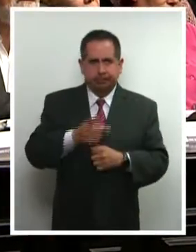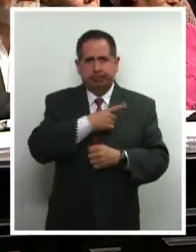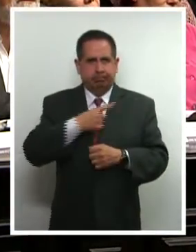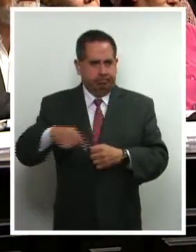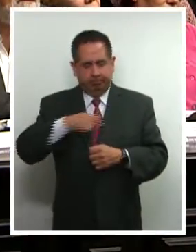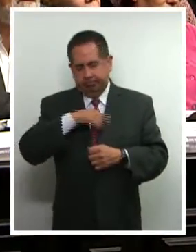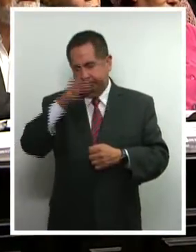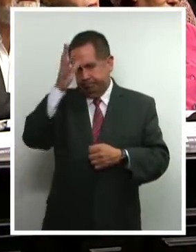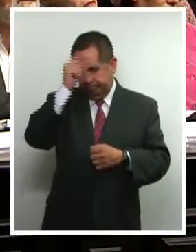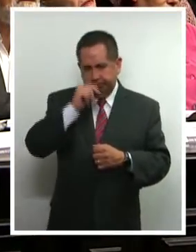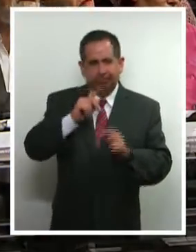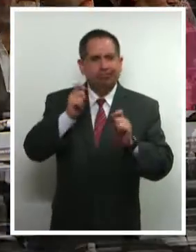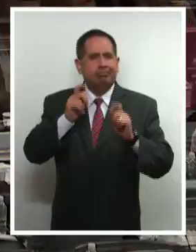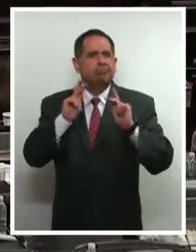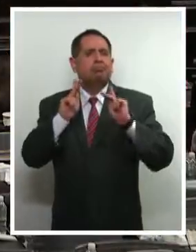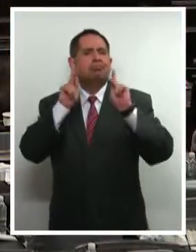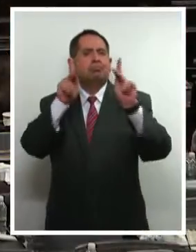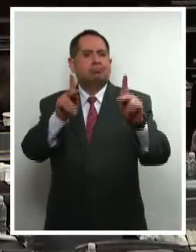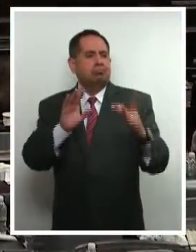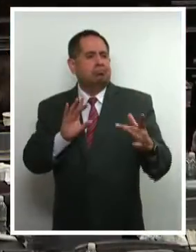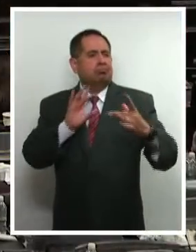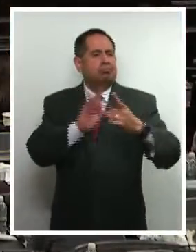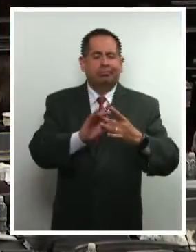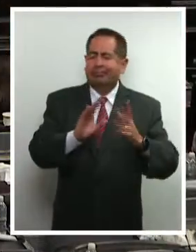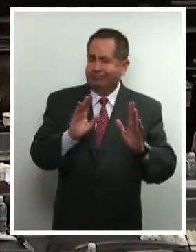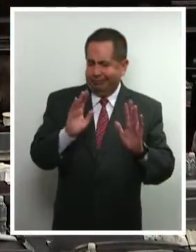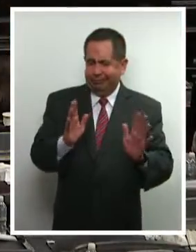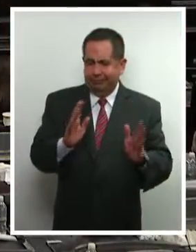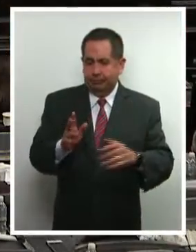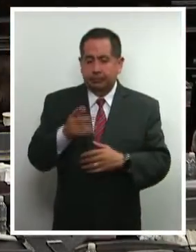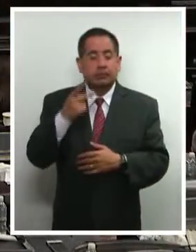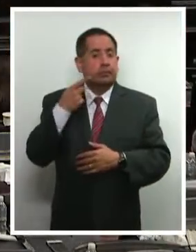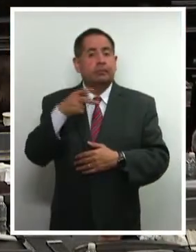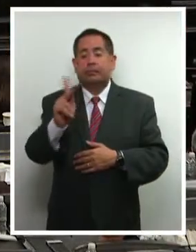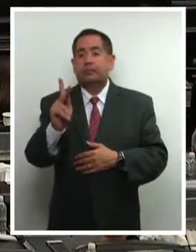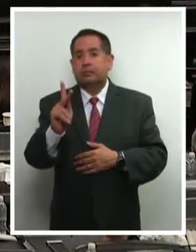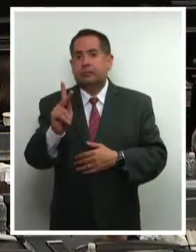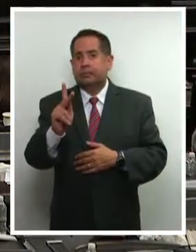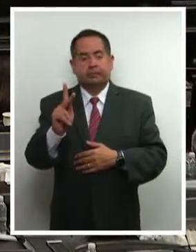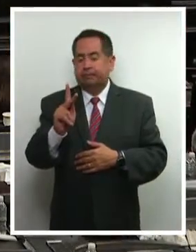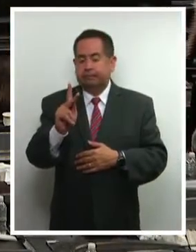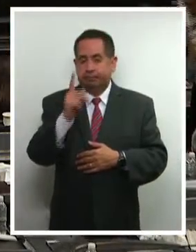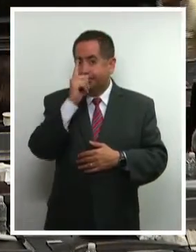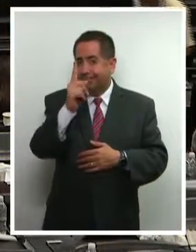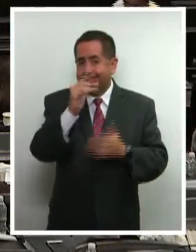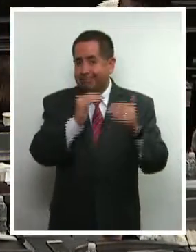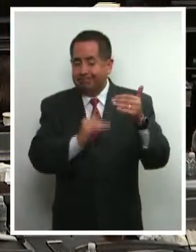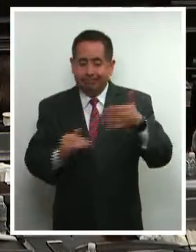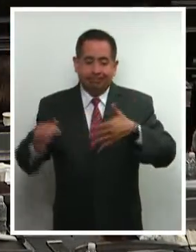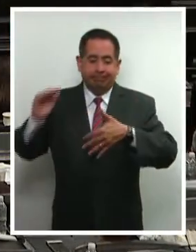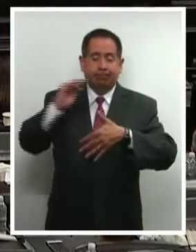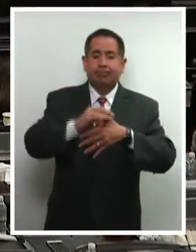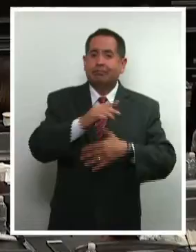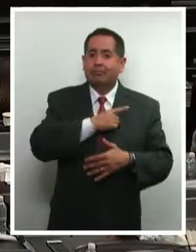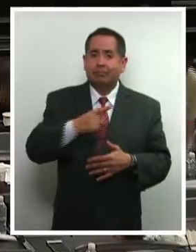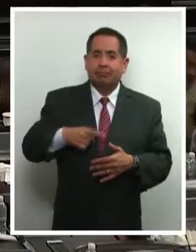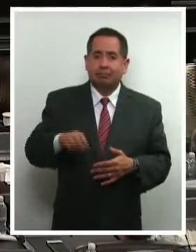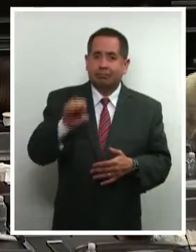acuerdos, puentes, pero por encima de eso debe haber